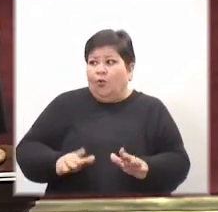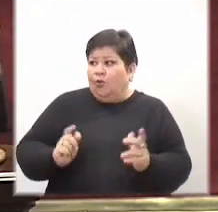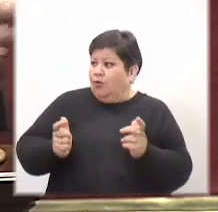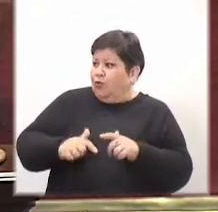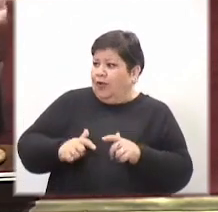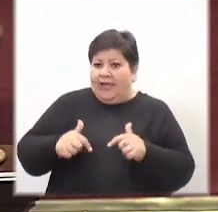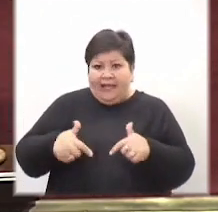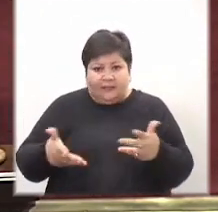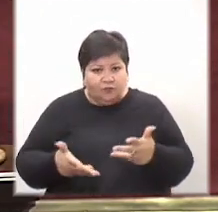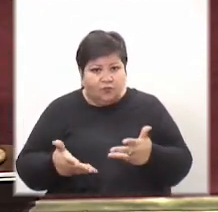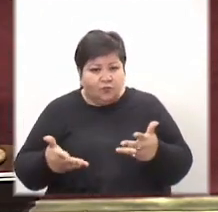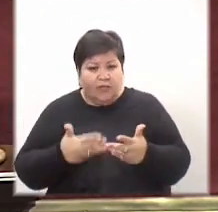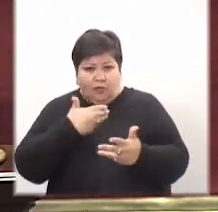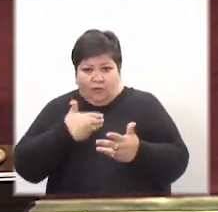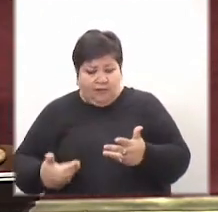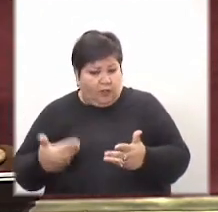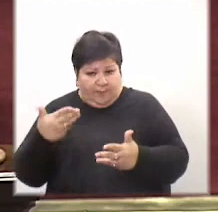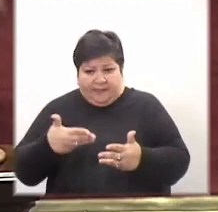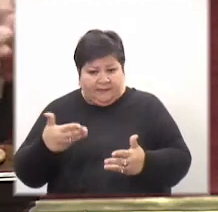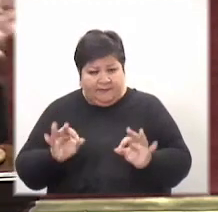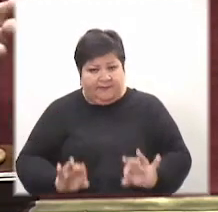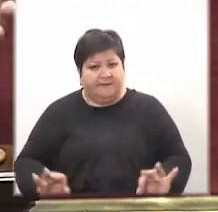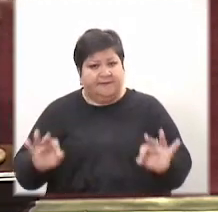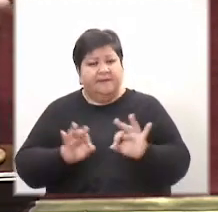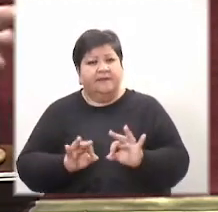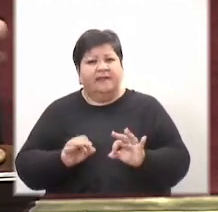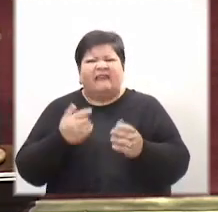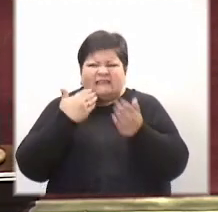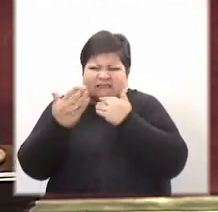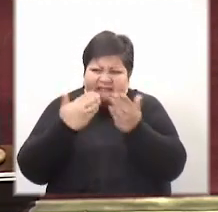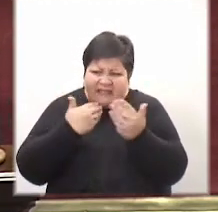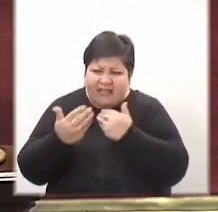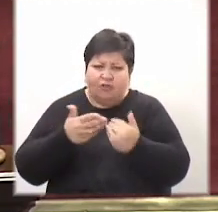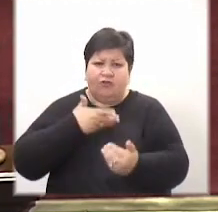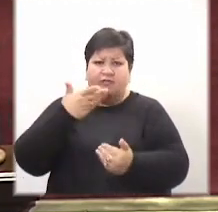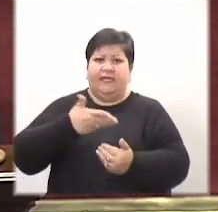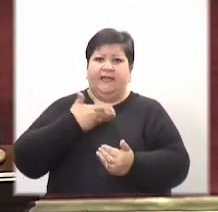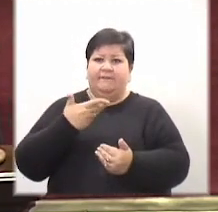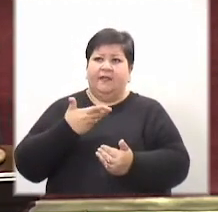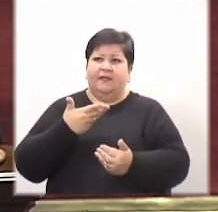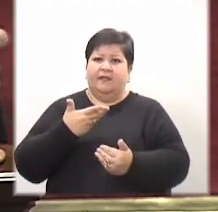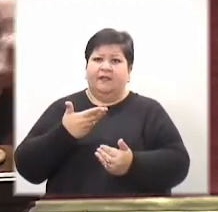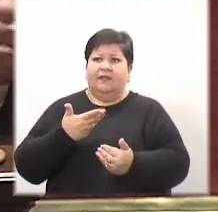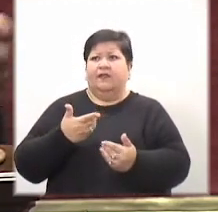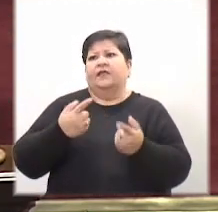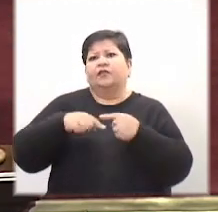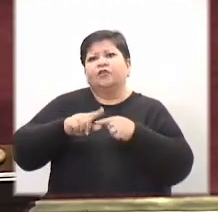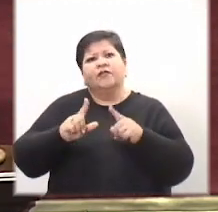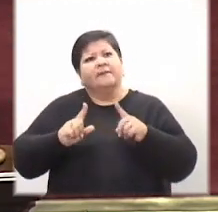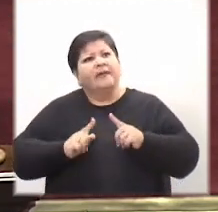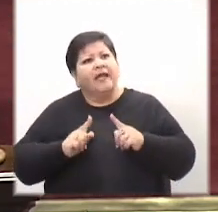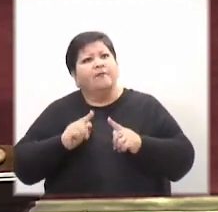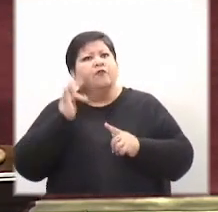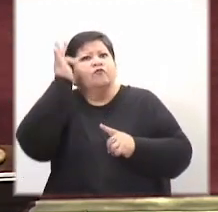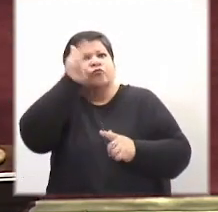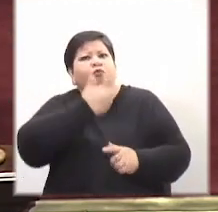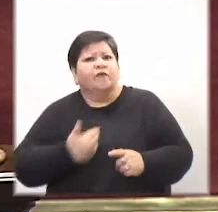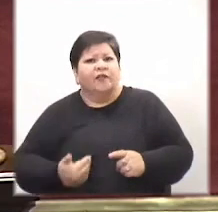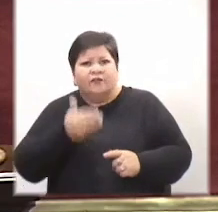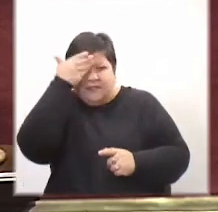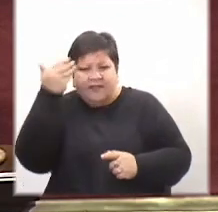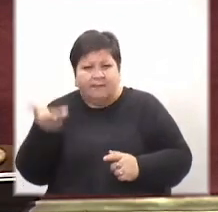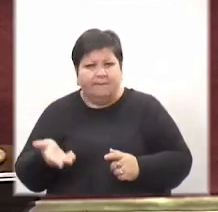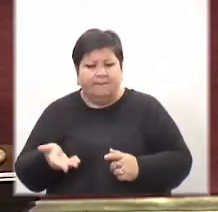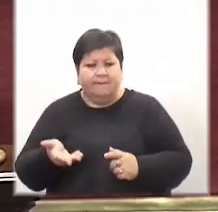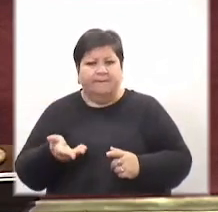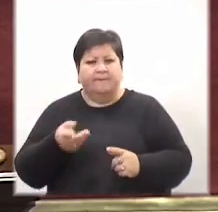participe? ¿Ese es el diálogo social que reclaman y que debemos esperar un futuro gobierno del Frente Amplio? Todas estas